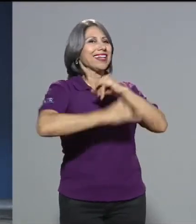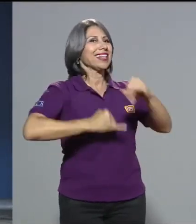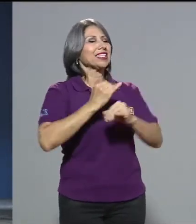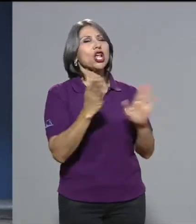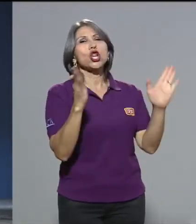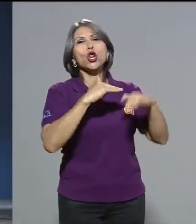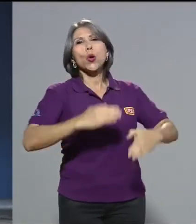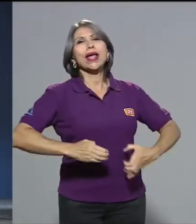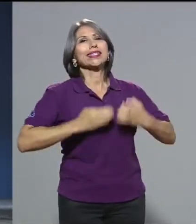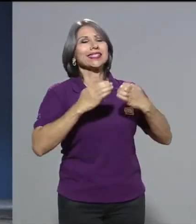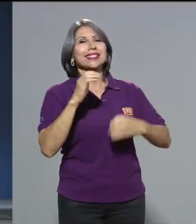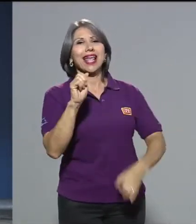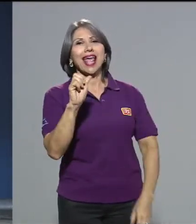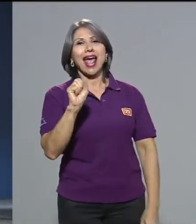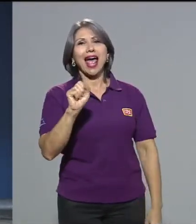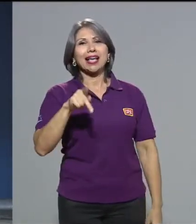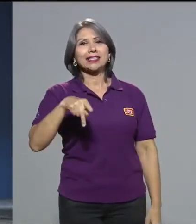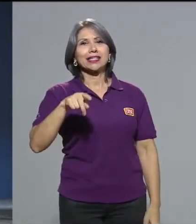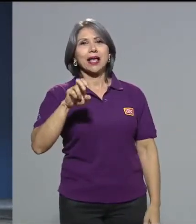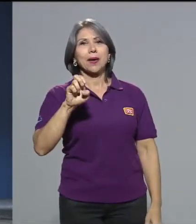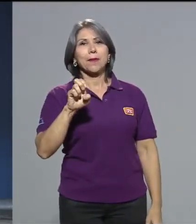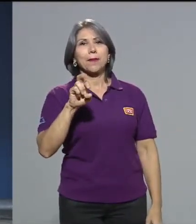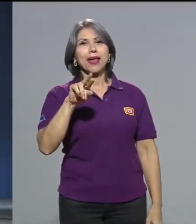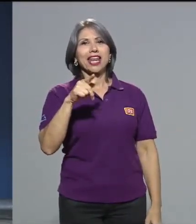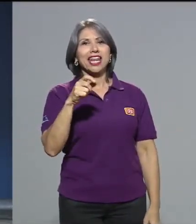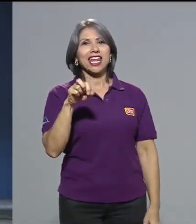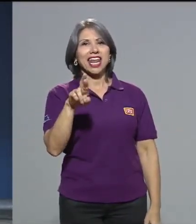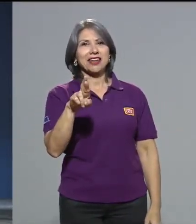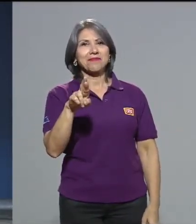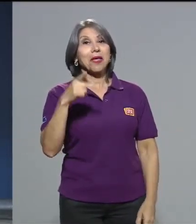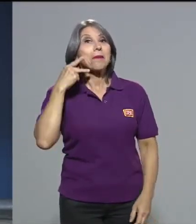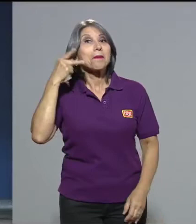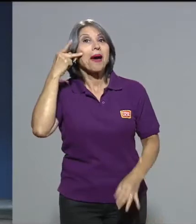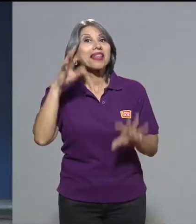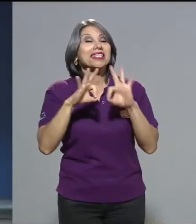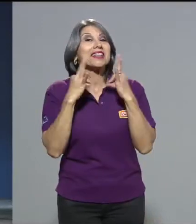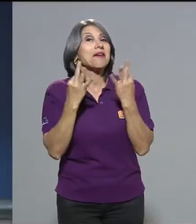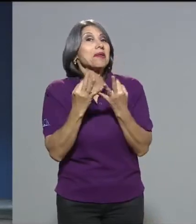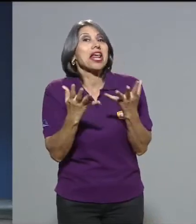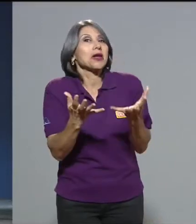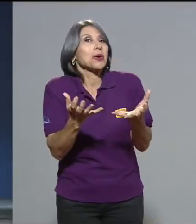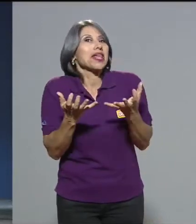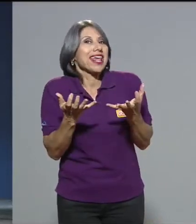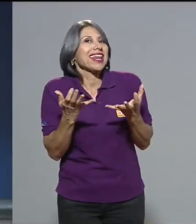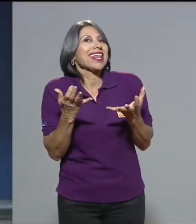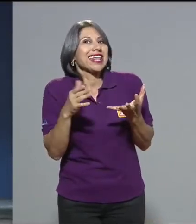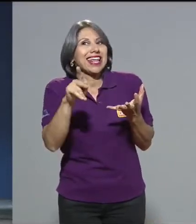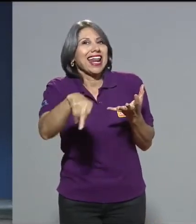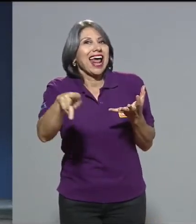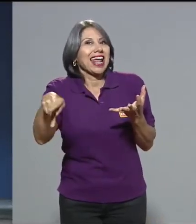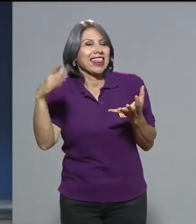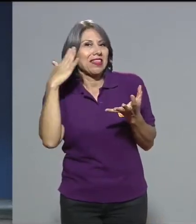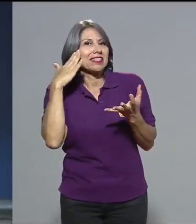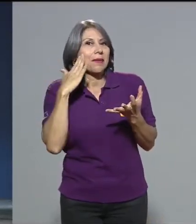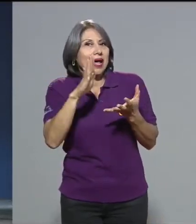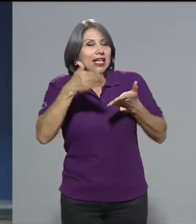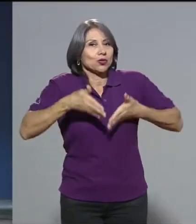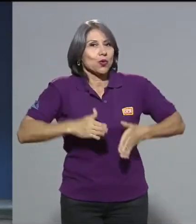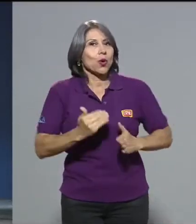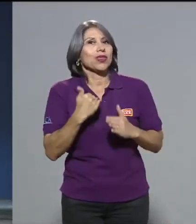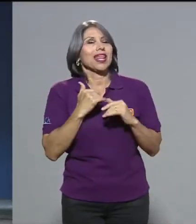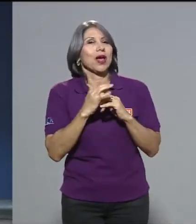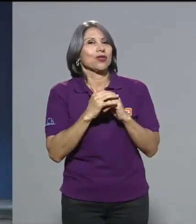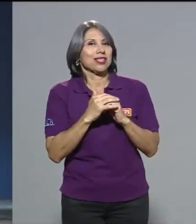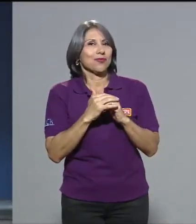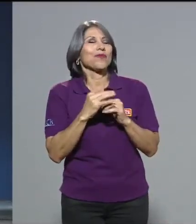padres de familia, pues que no quieren que sepan que su hijo tiene autismo, siguen usando el Asperger porque se cree que la persona con